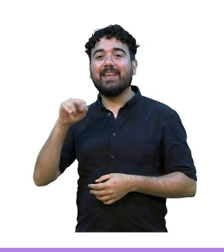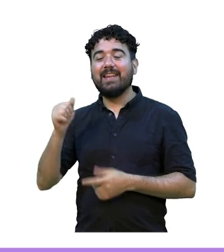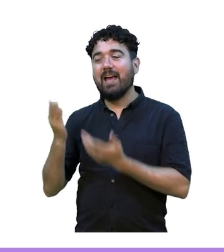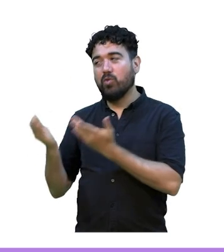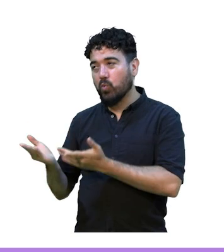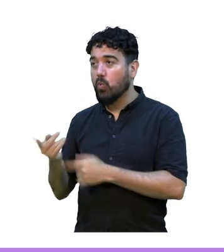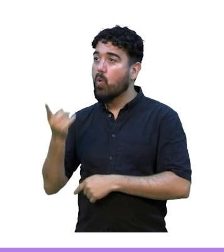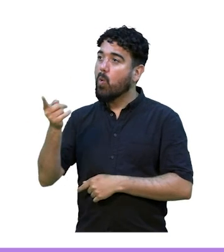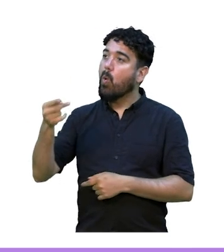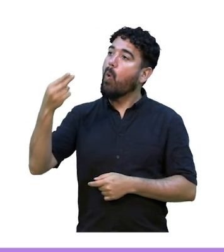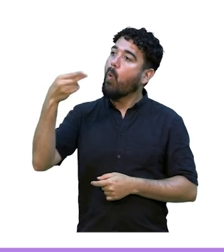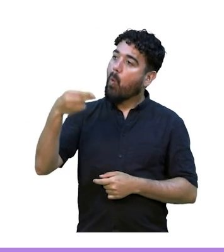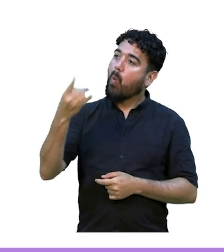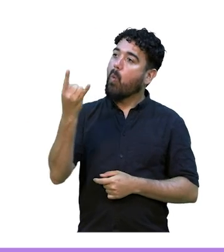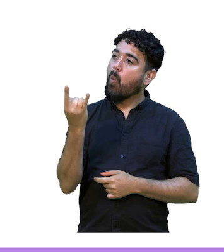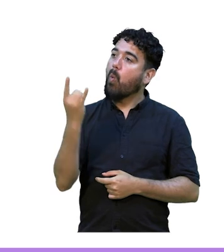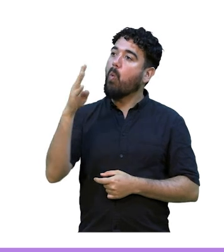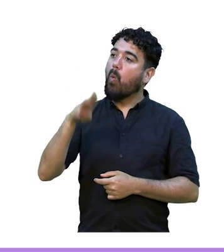contado, Valentina, Humberto.